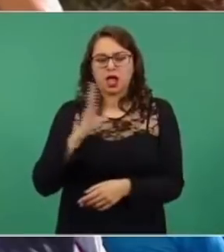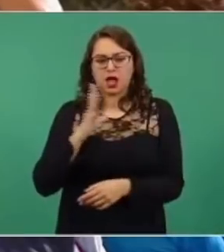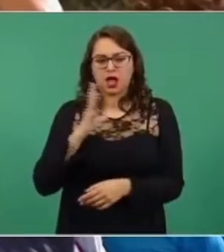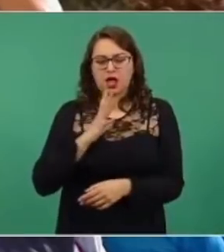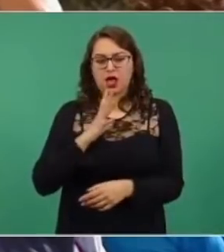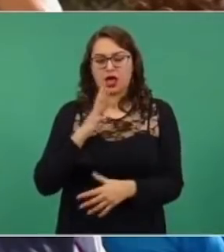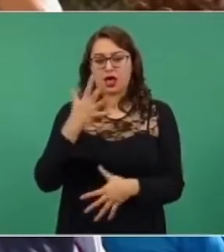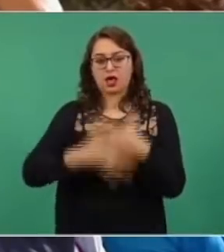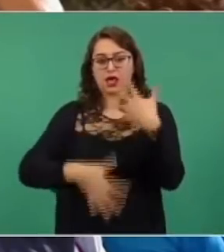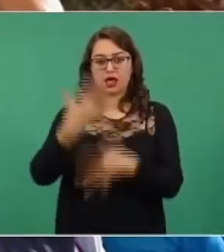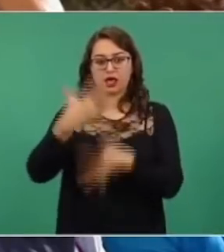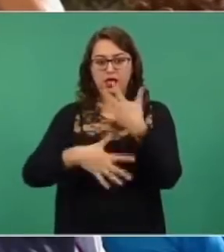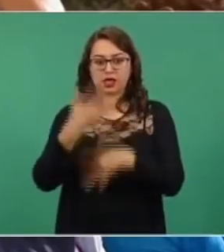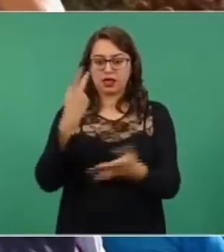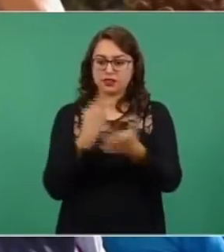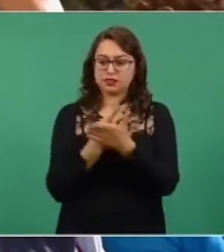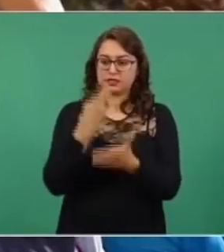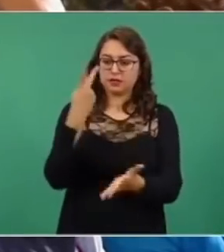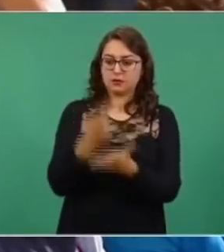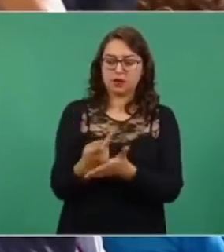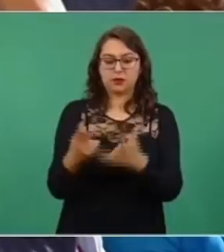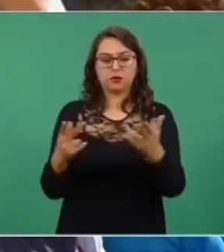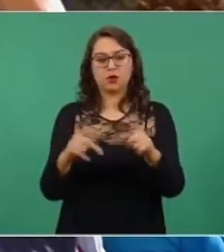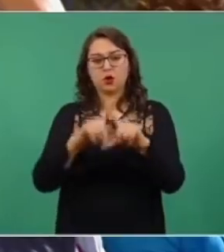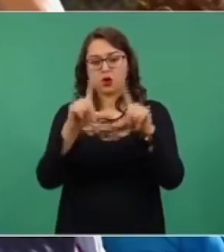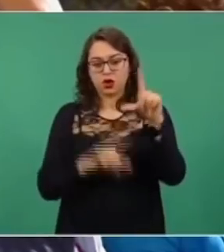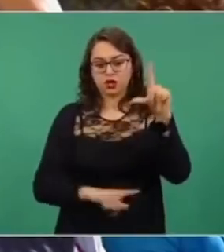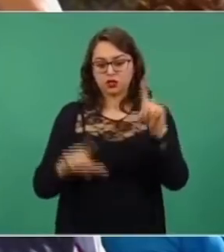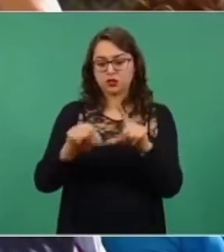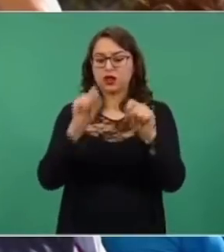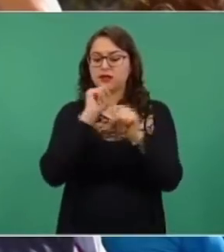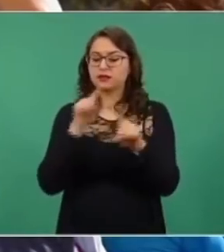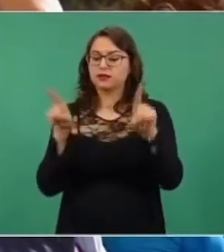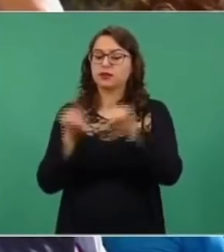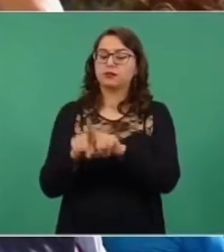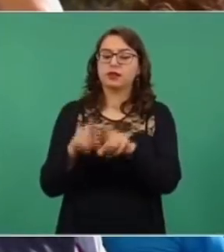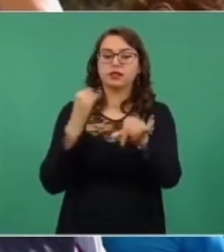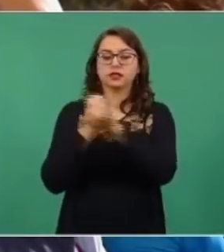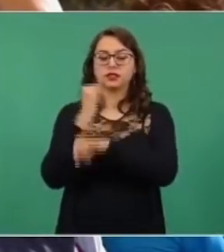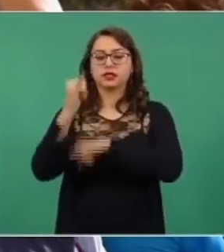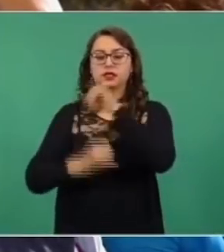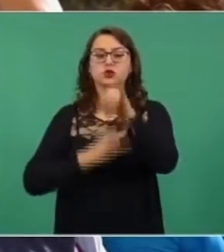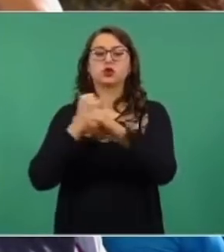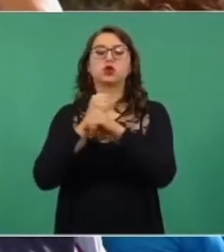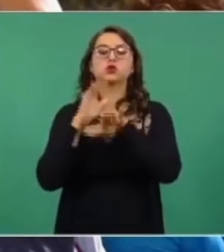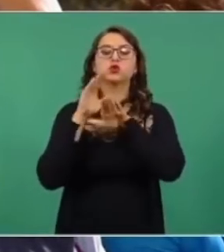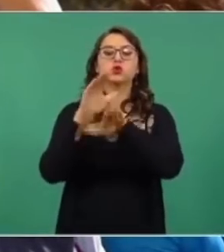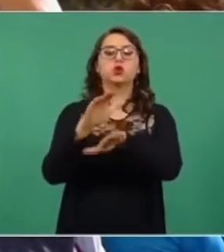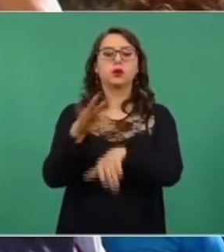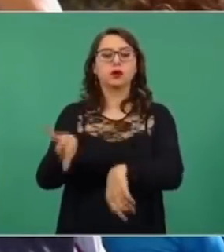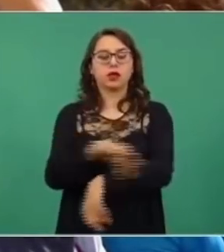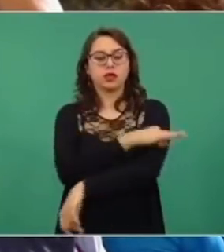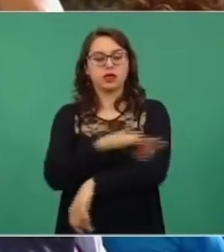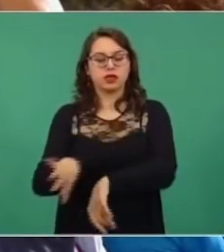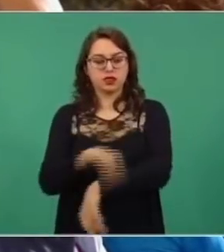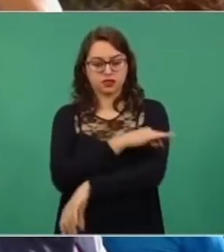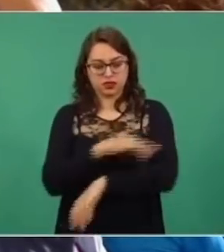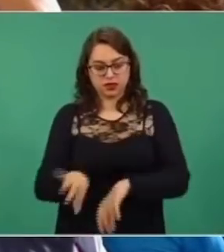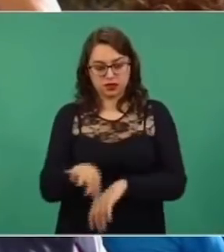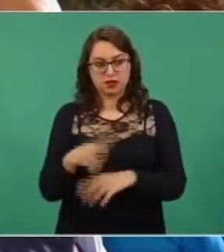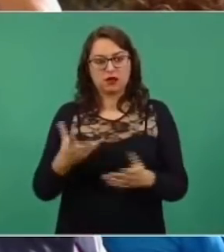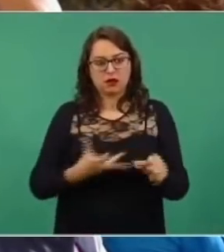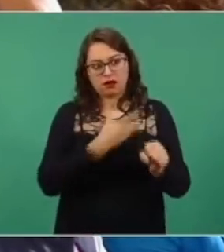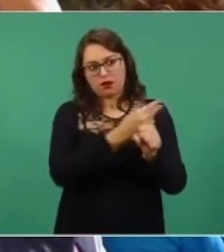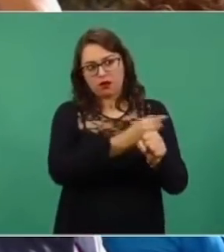premios nacionales e internacionales en su arquitectura. Son espacios que son integradores comunitarios, a diferencia de los